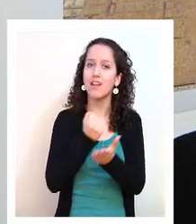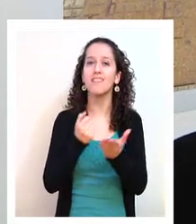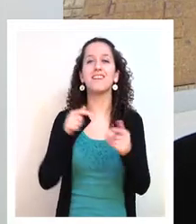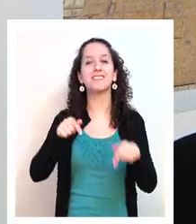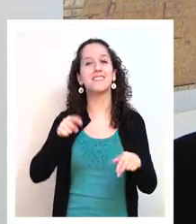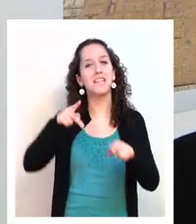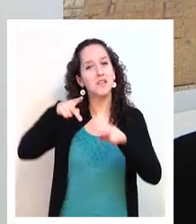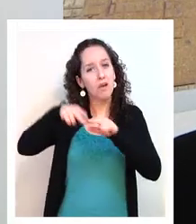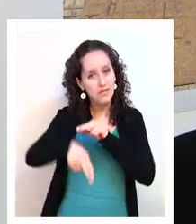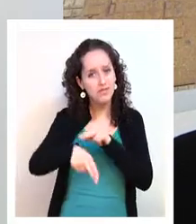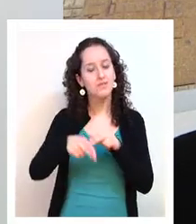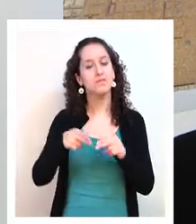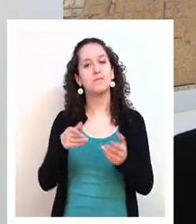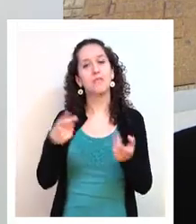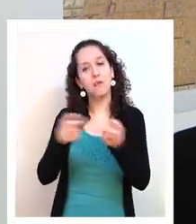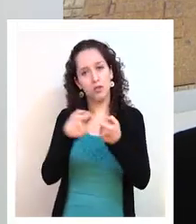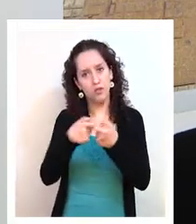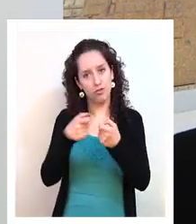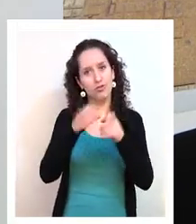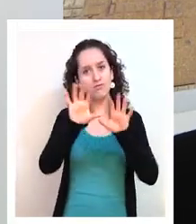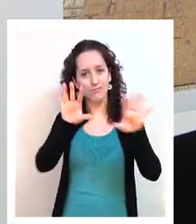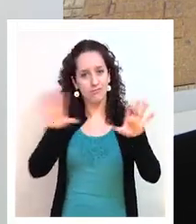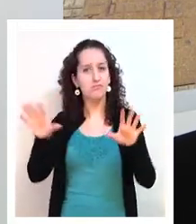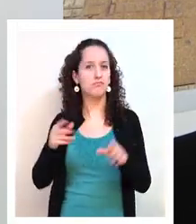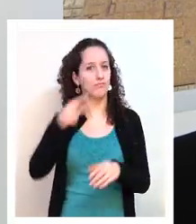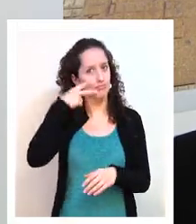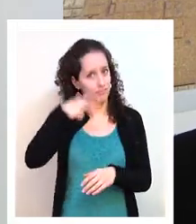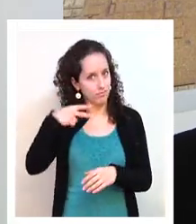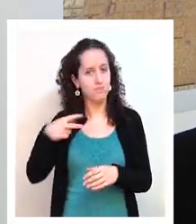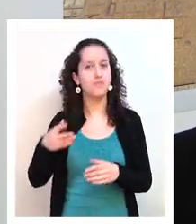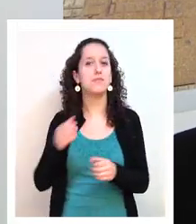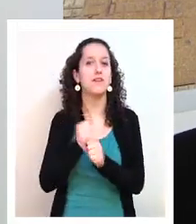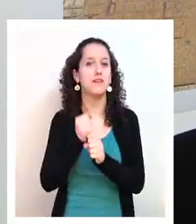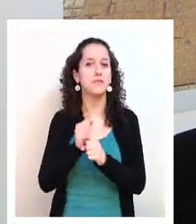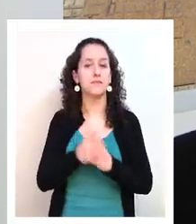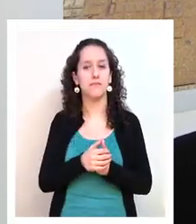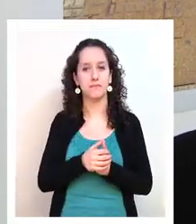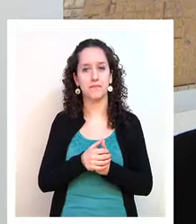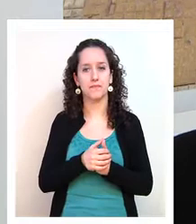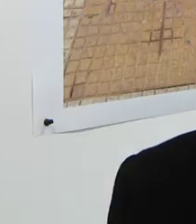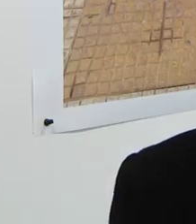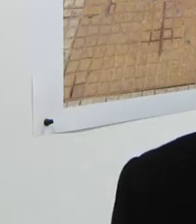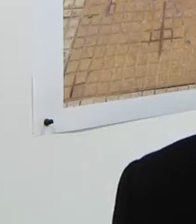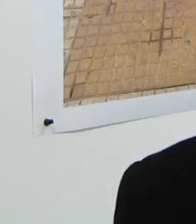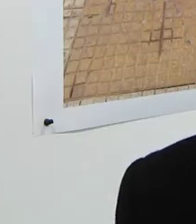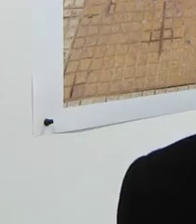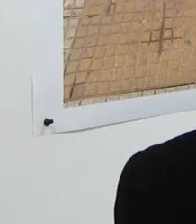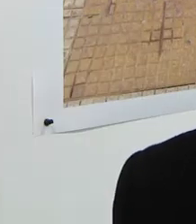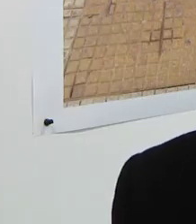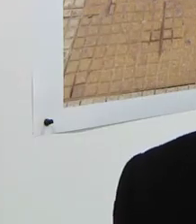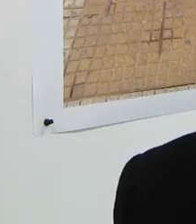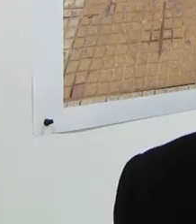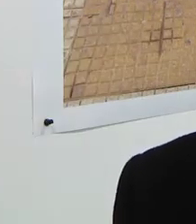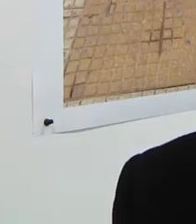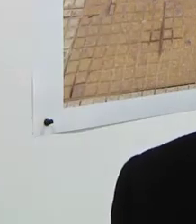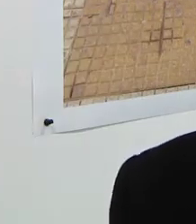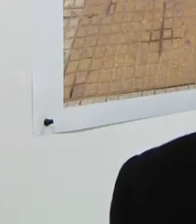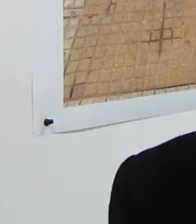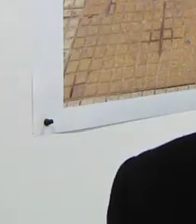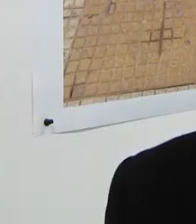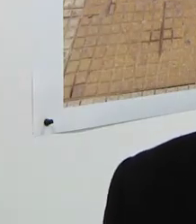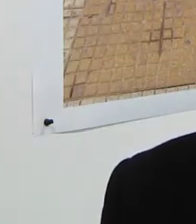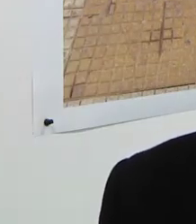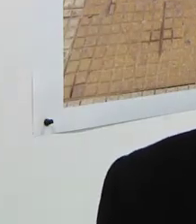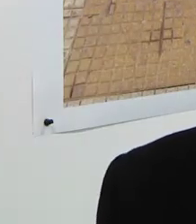esta exposición muy valiosa del trabajo de fotógrafos profesionales de concepción, de muy buena calidad,